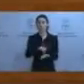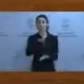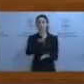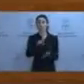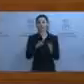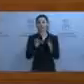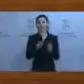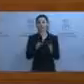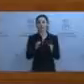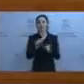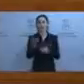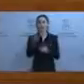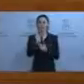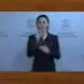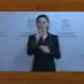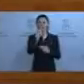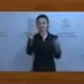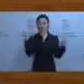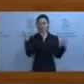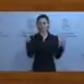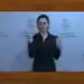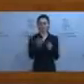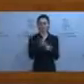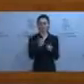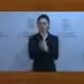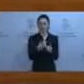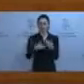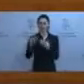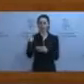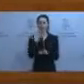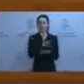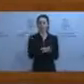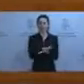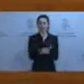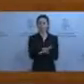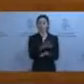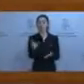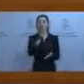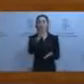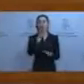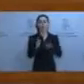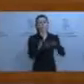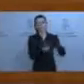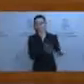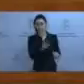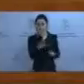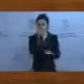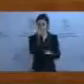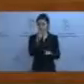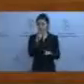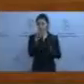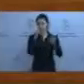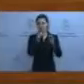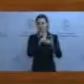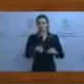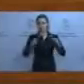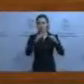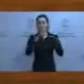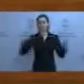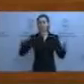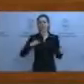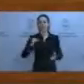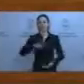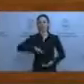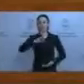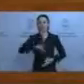ya hablamos de ella en el pasado. Segundo punto, que decíamos, ausencia de utilización de los sistemas de igualdad, mérito y capacidad para